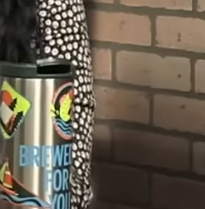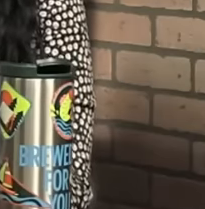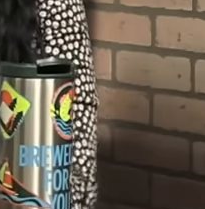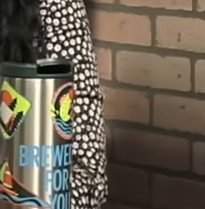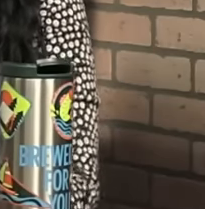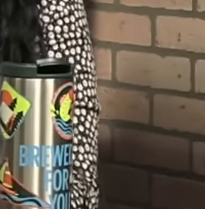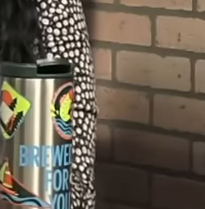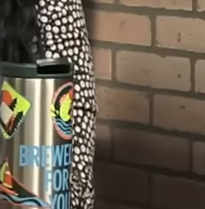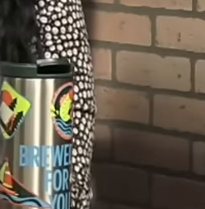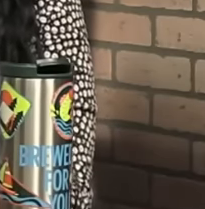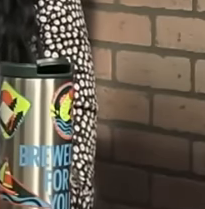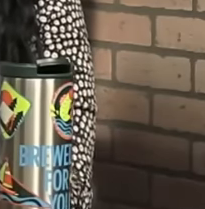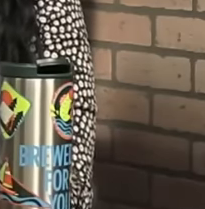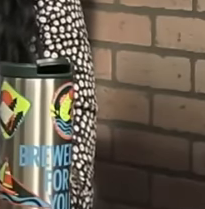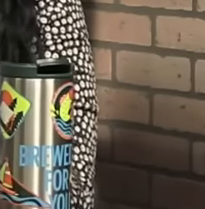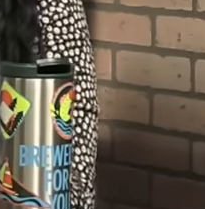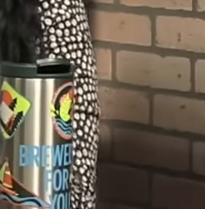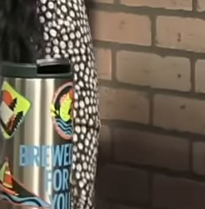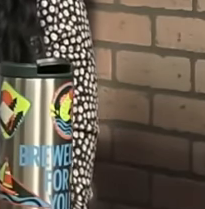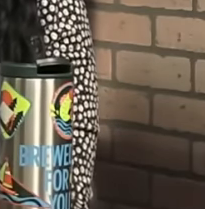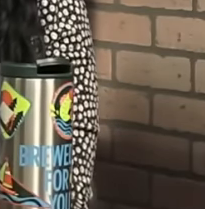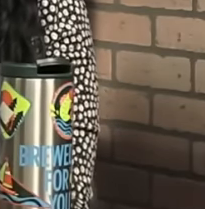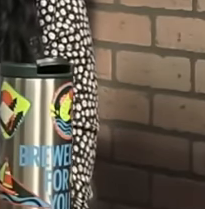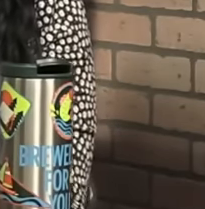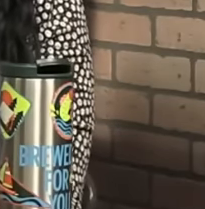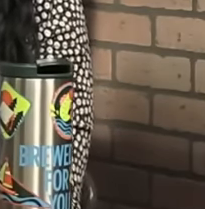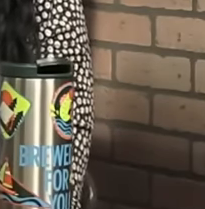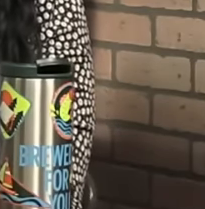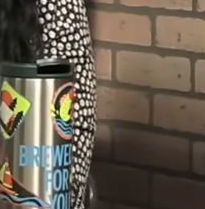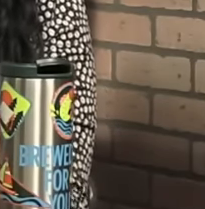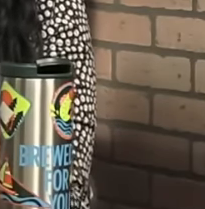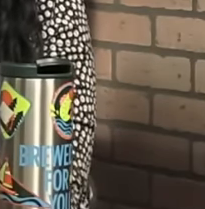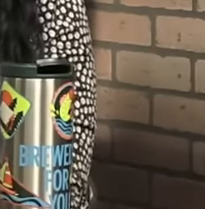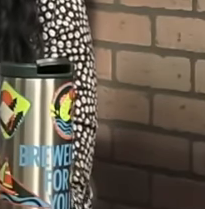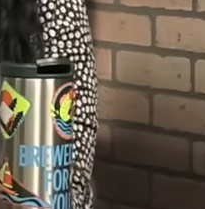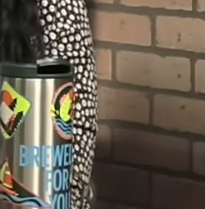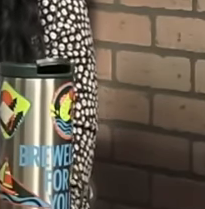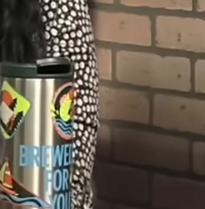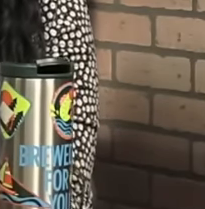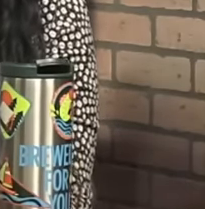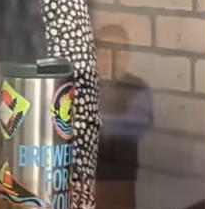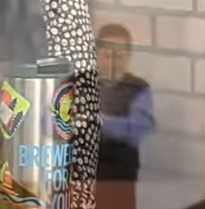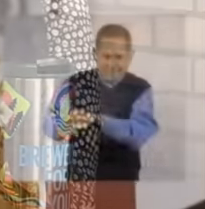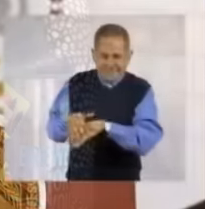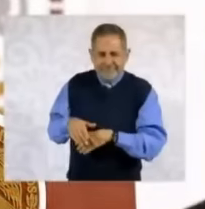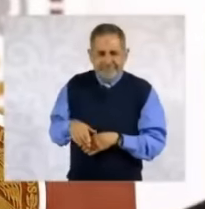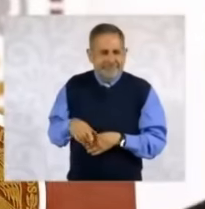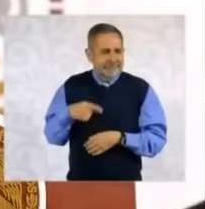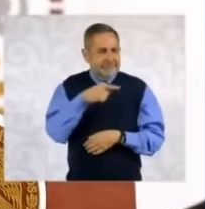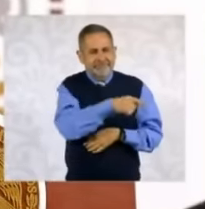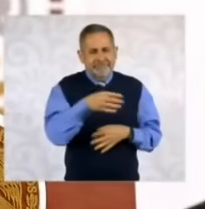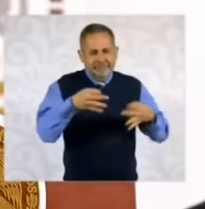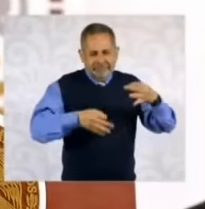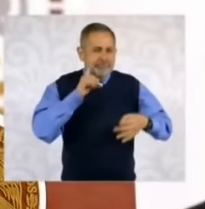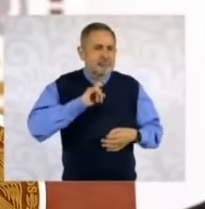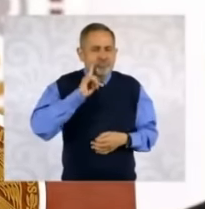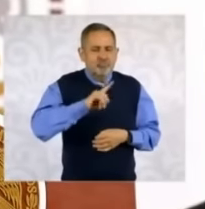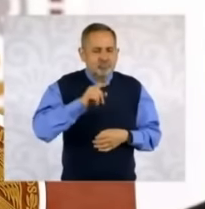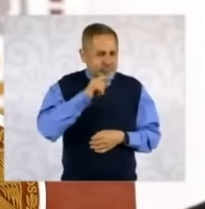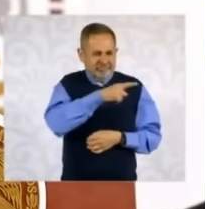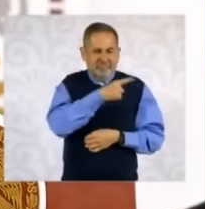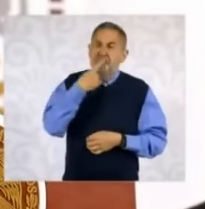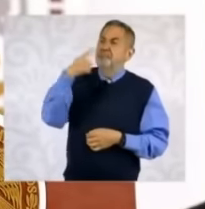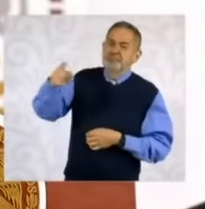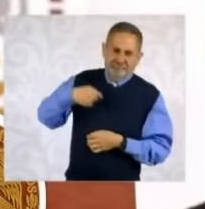eh sin problemas porque no hay eh una notificación No existe también ese tal desacato el cual han